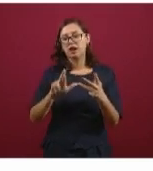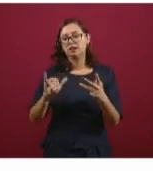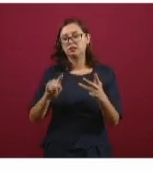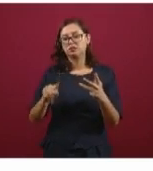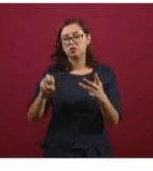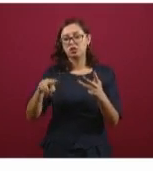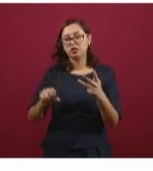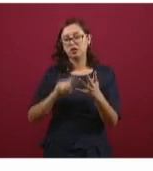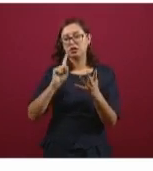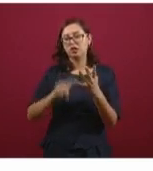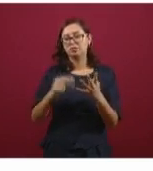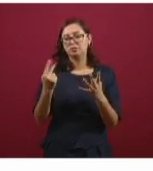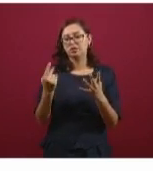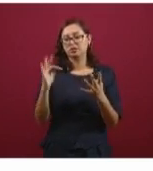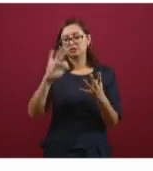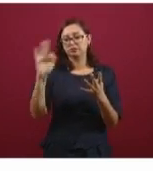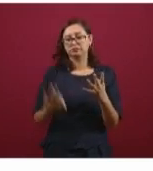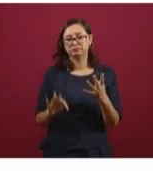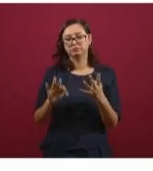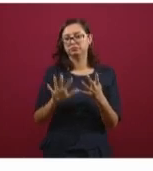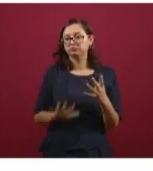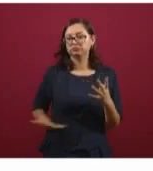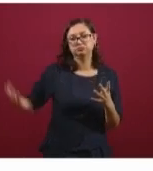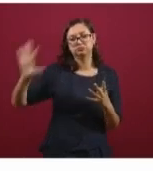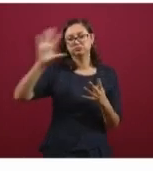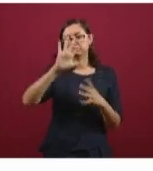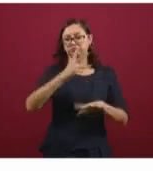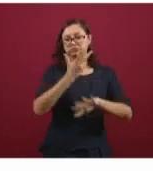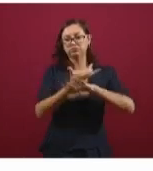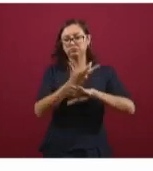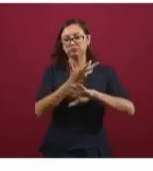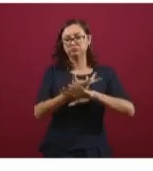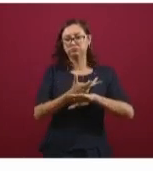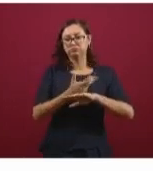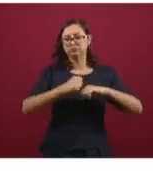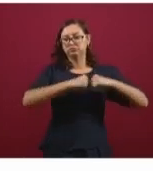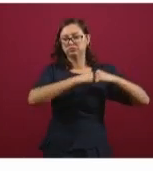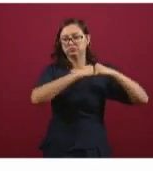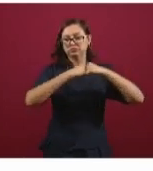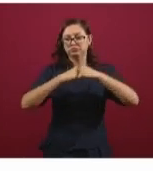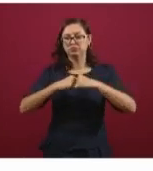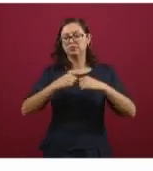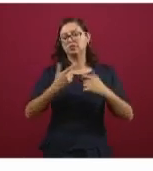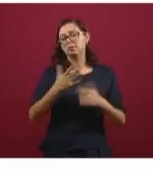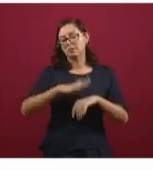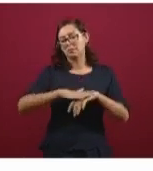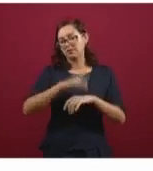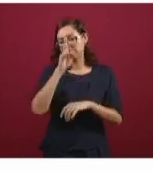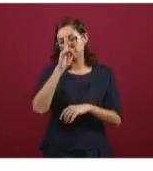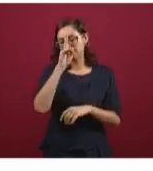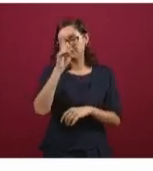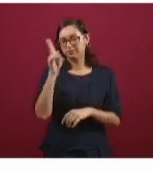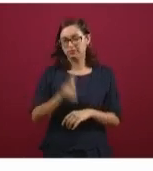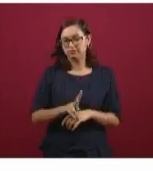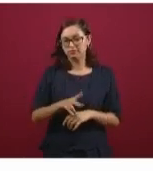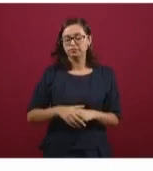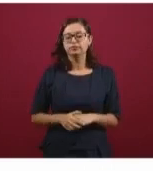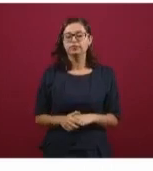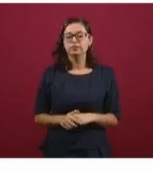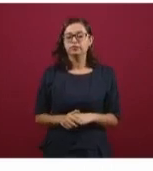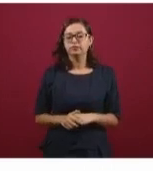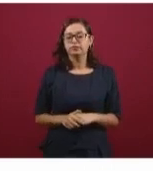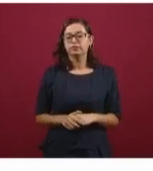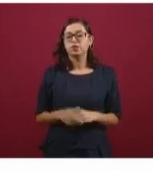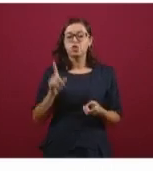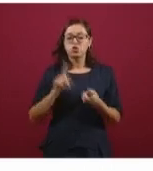el 25% de todo el resto de los estados que conforman la Unión Americana. Y los principales puntos